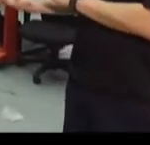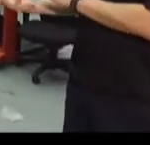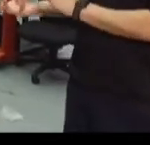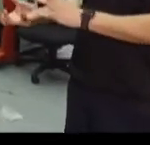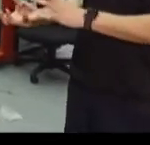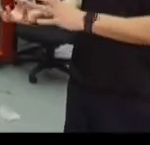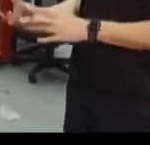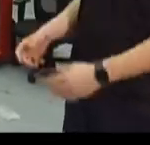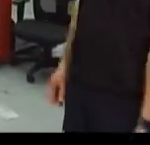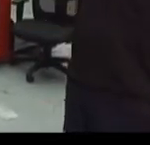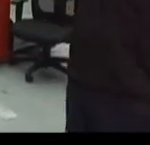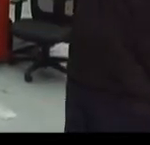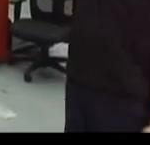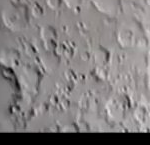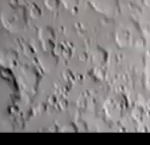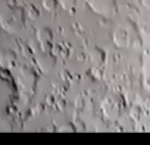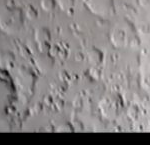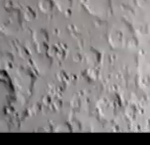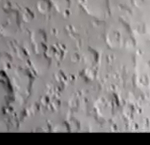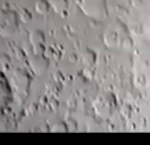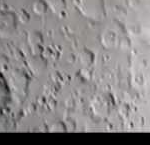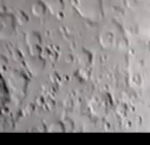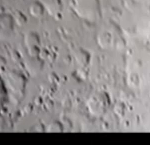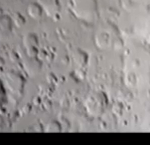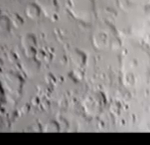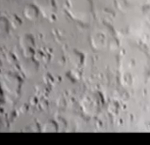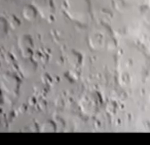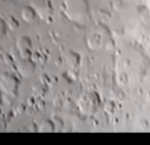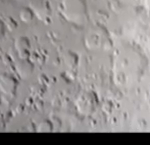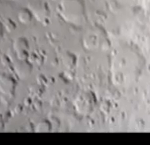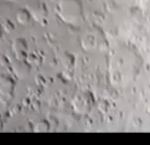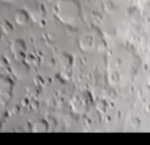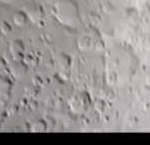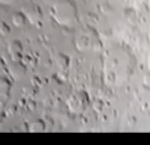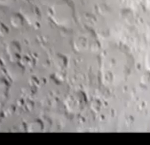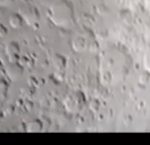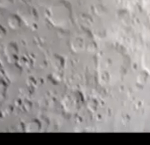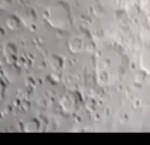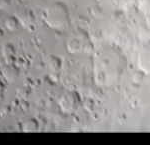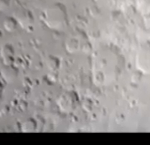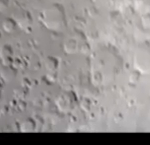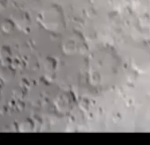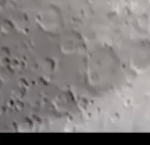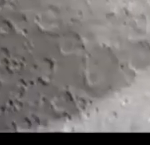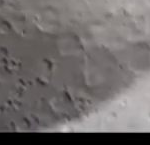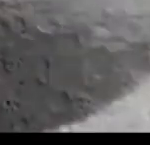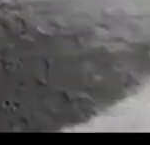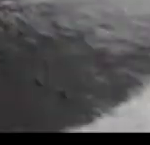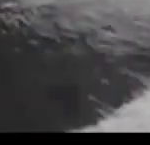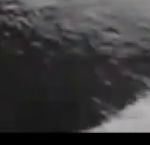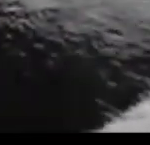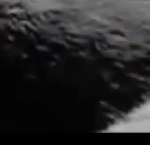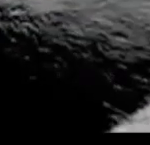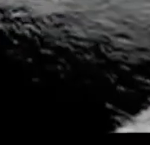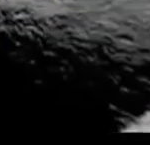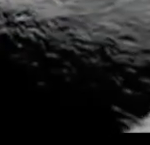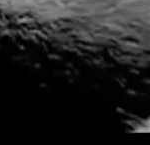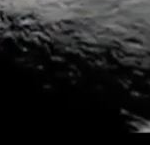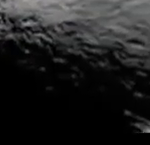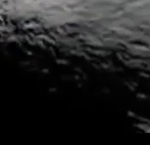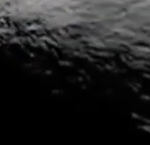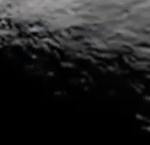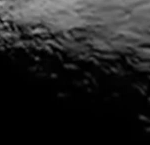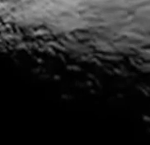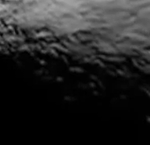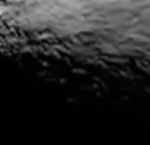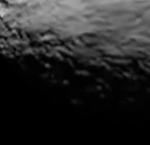los instrumentos científicos para explorar la luna. Entonces, la idea es de mandar este robot a la luna, y de hecho aquí, si